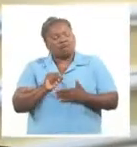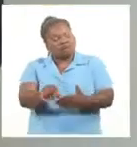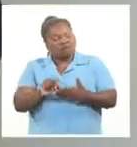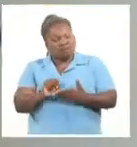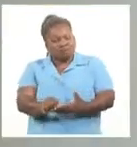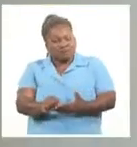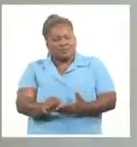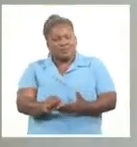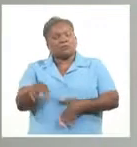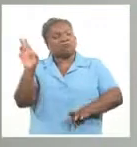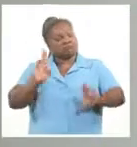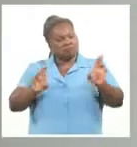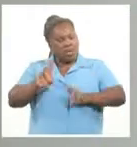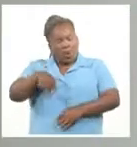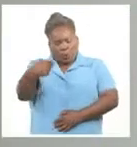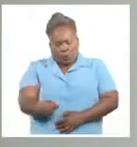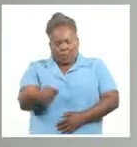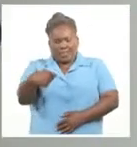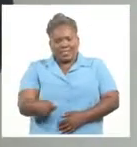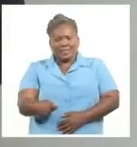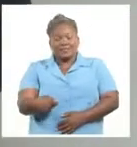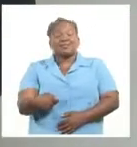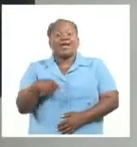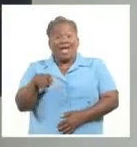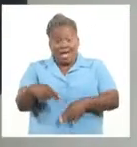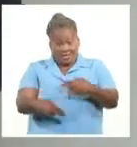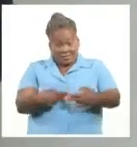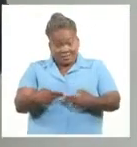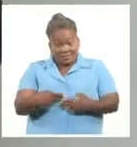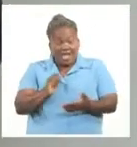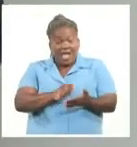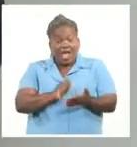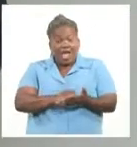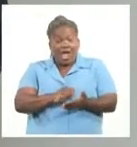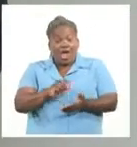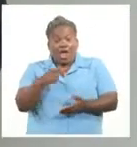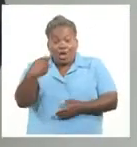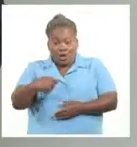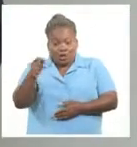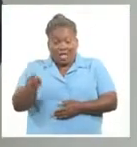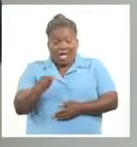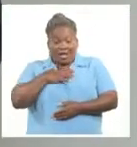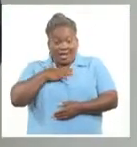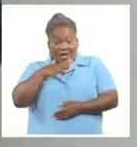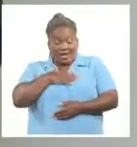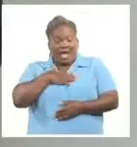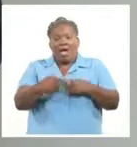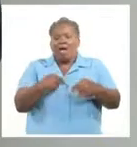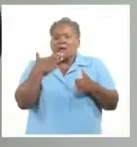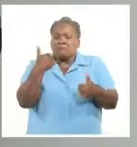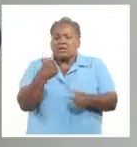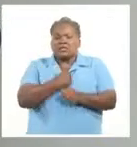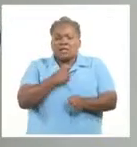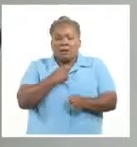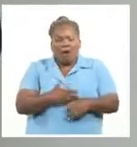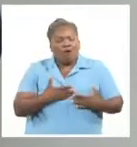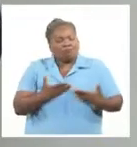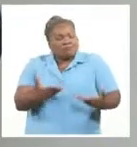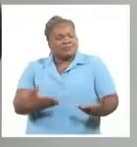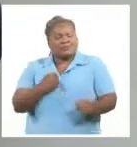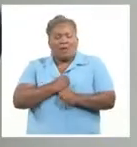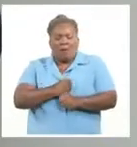esa vocación de justicia hace que nuestras notarías hagan bien su trabajo, que nuestros notarios se sientan orgullosos de su